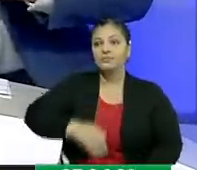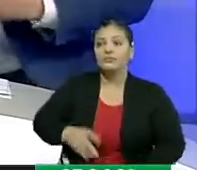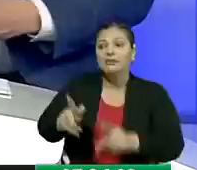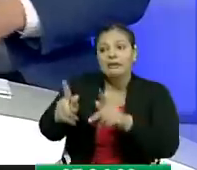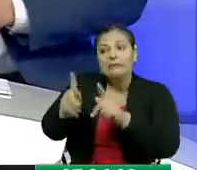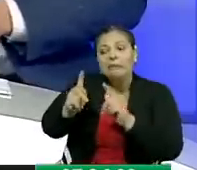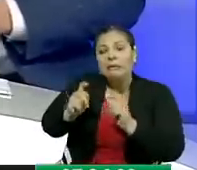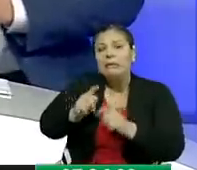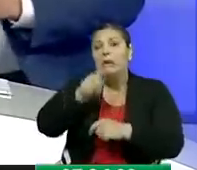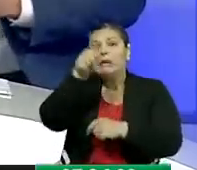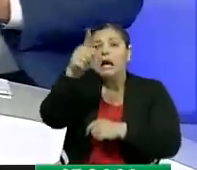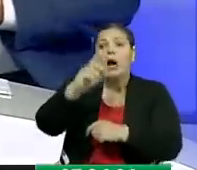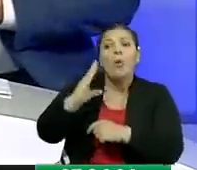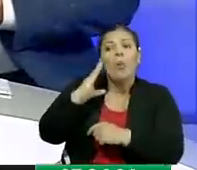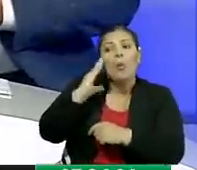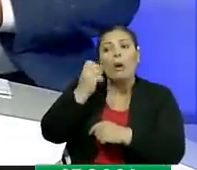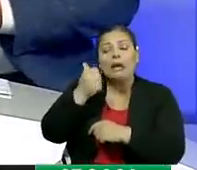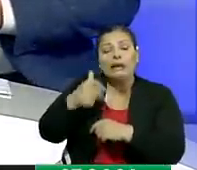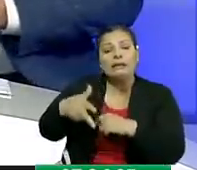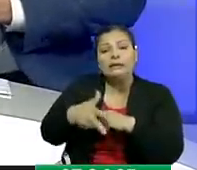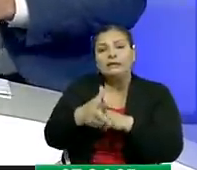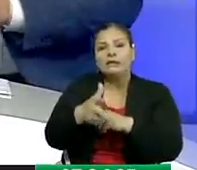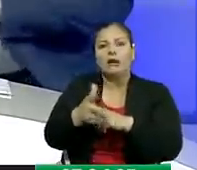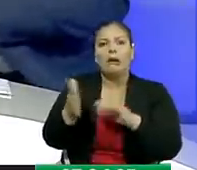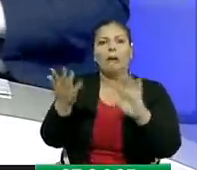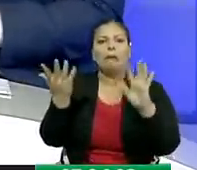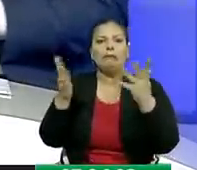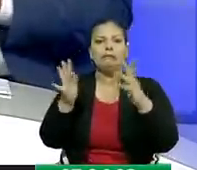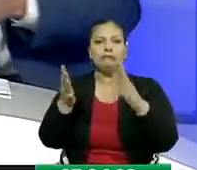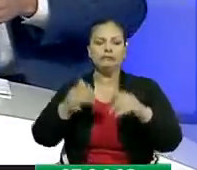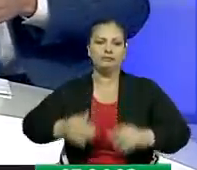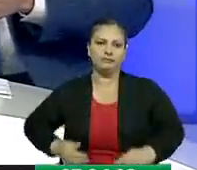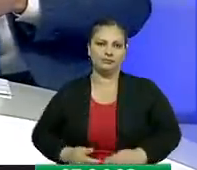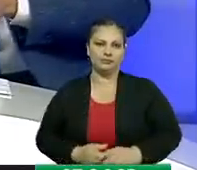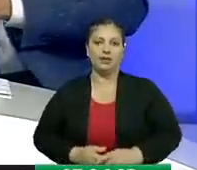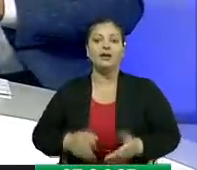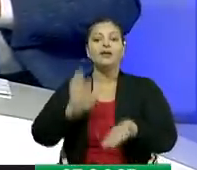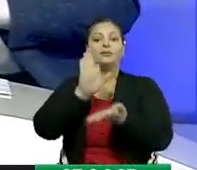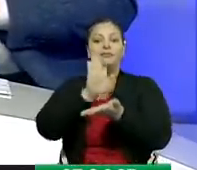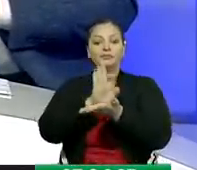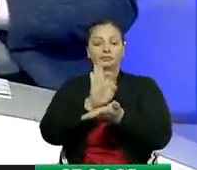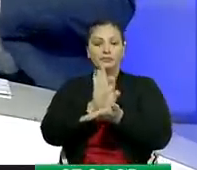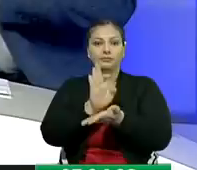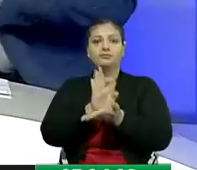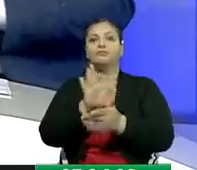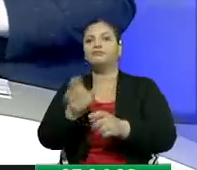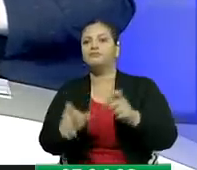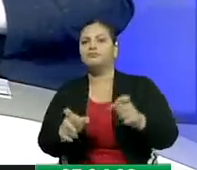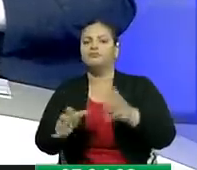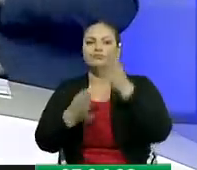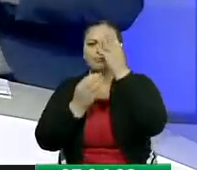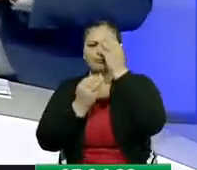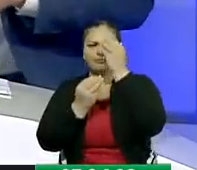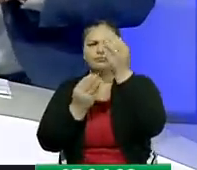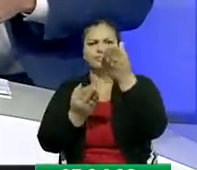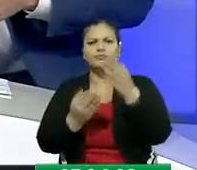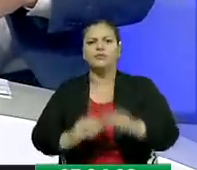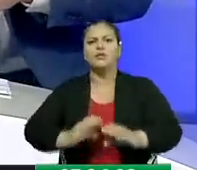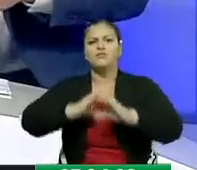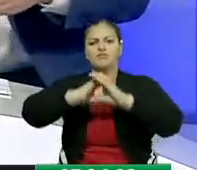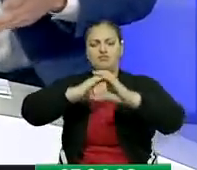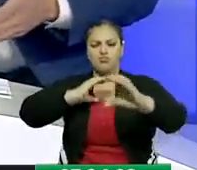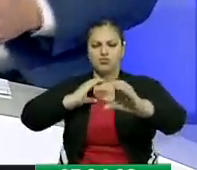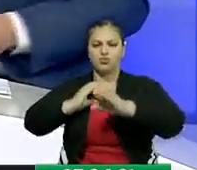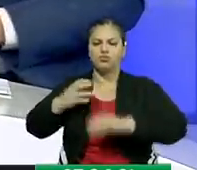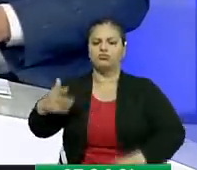este recorrido. Aparte, estaba escuchando algunos testigos que decía que este carro, lo que venía saliendo, ya había parado dos veces. Había parado dos veces